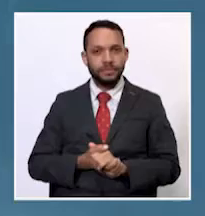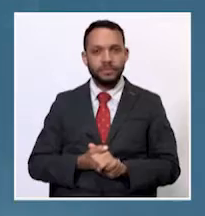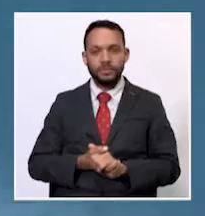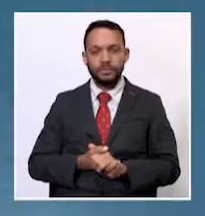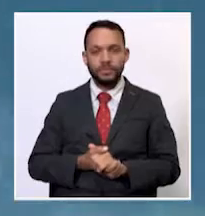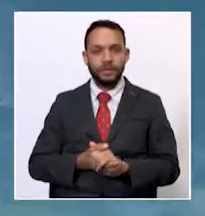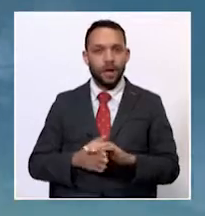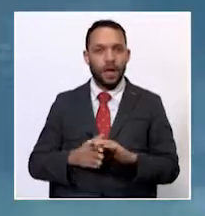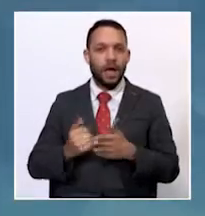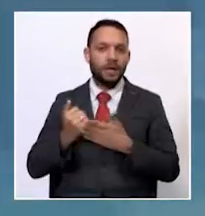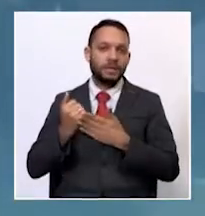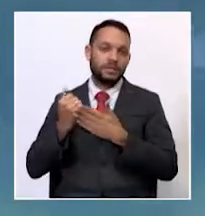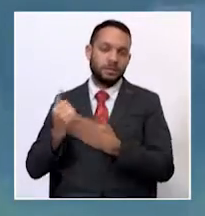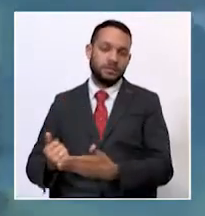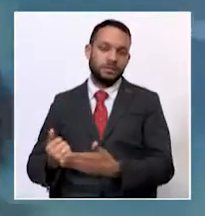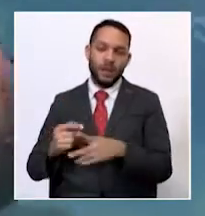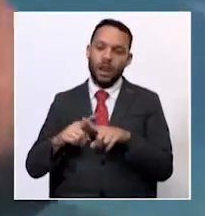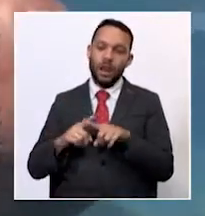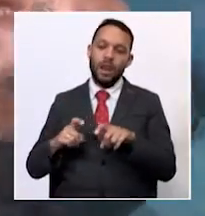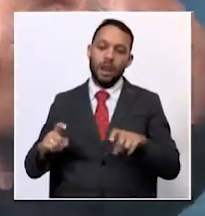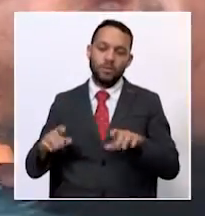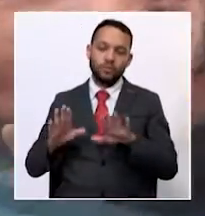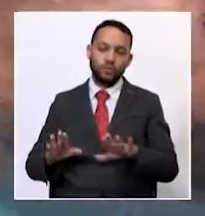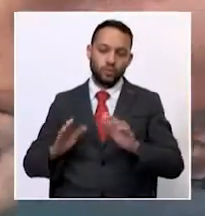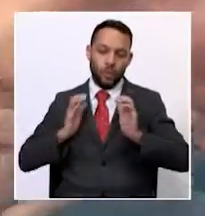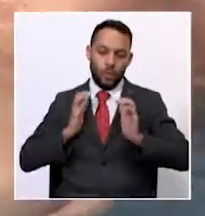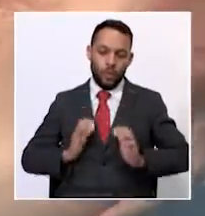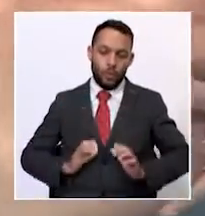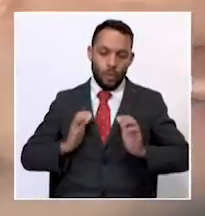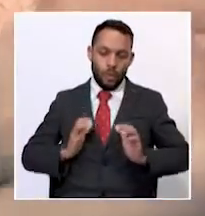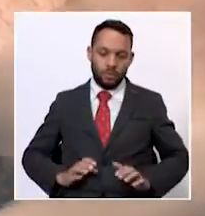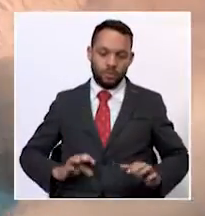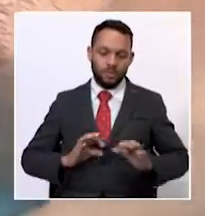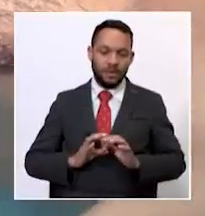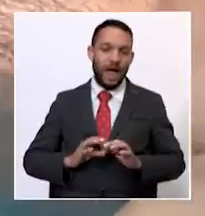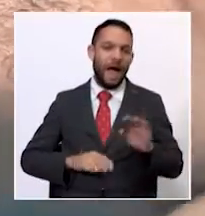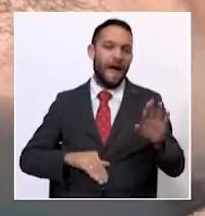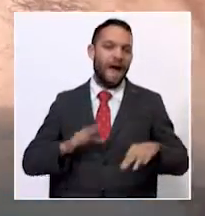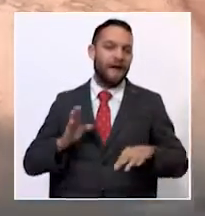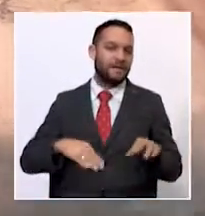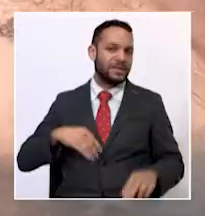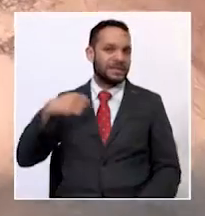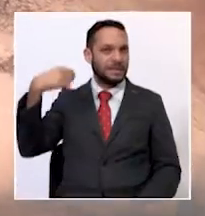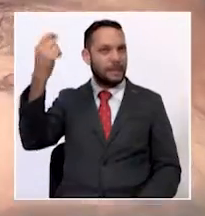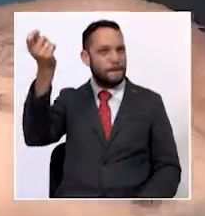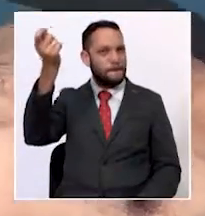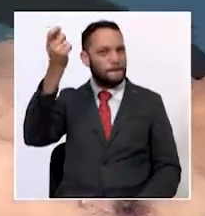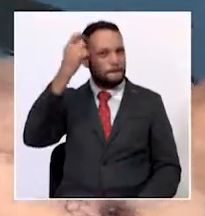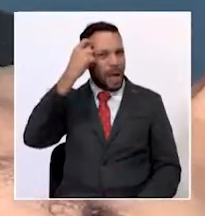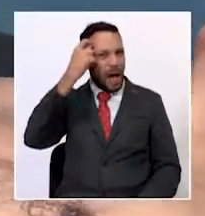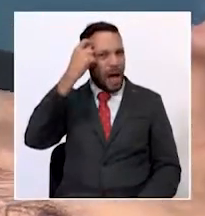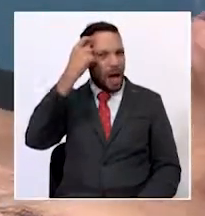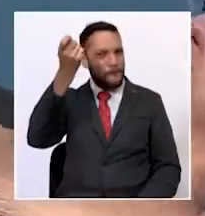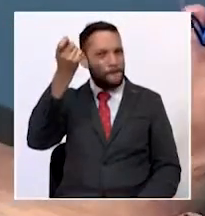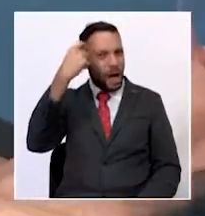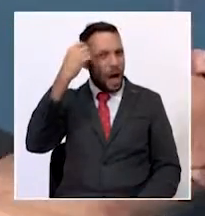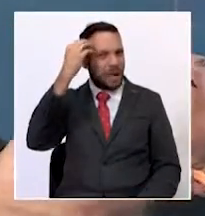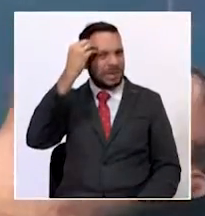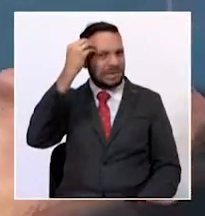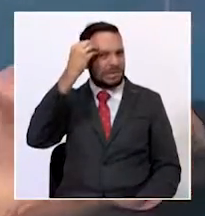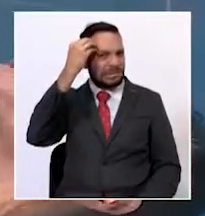parte de esa biodescodificación que existe de esas emociones que se guardan en nuestro cuerpo como una memoria que tenemos de nuestro